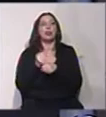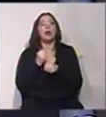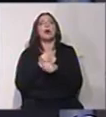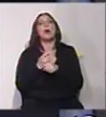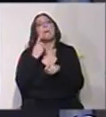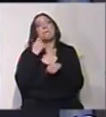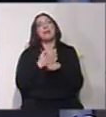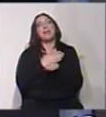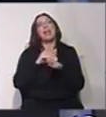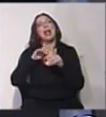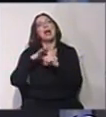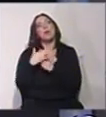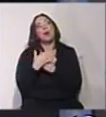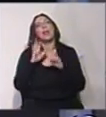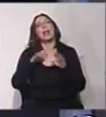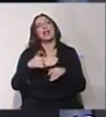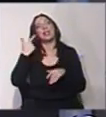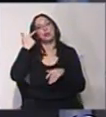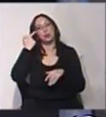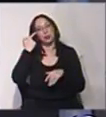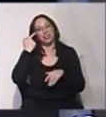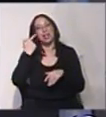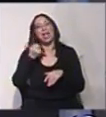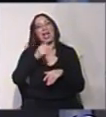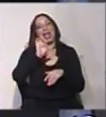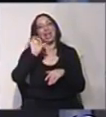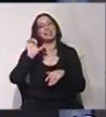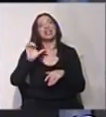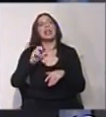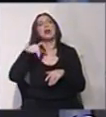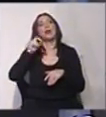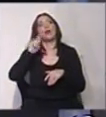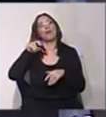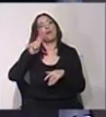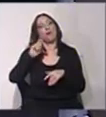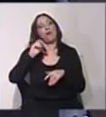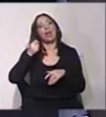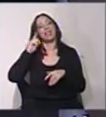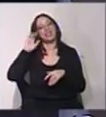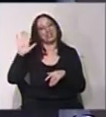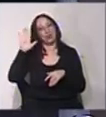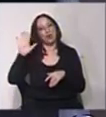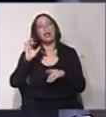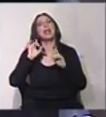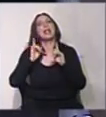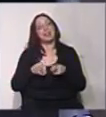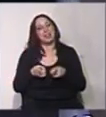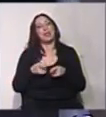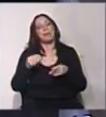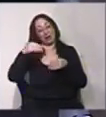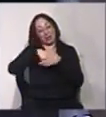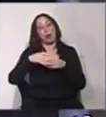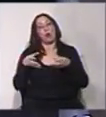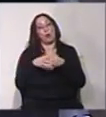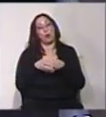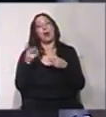y abordaje a la conducta suicida en ACE, y Gabriela Novoa, licenciada en psicología, también parte de ese grupo.